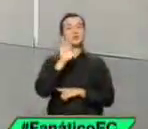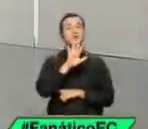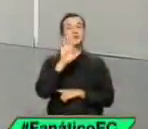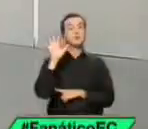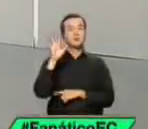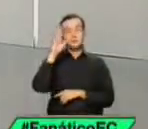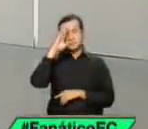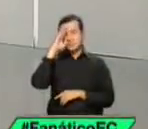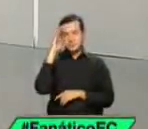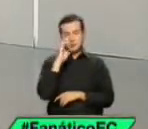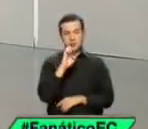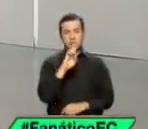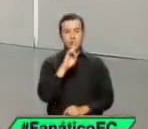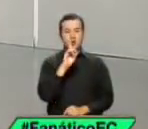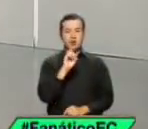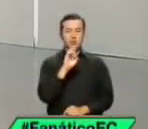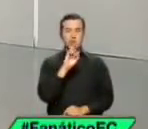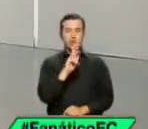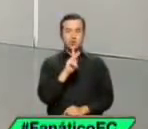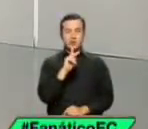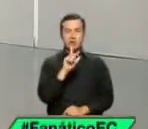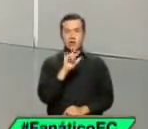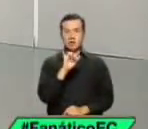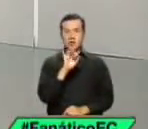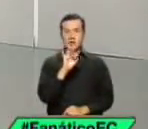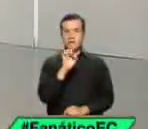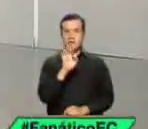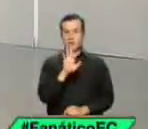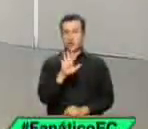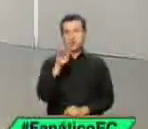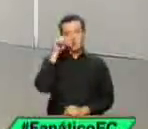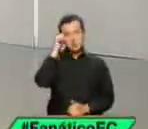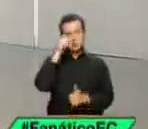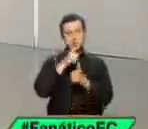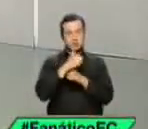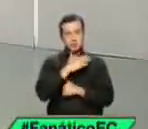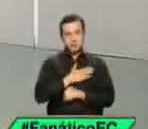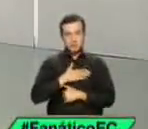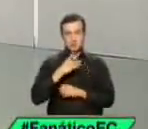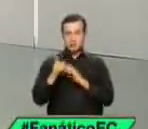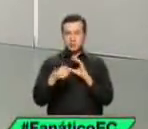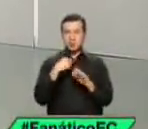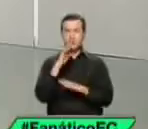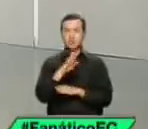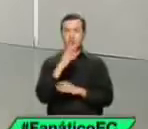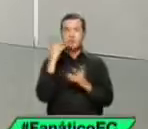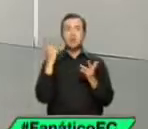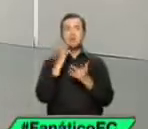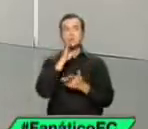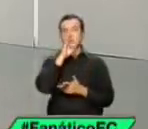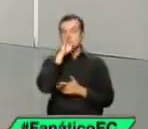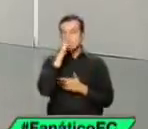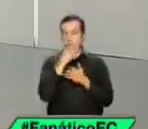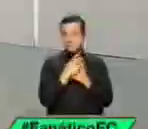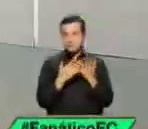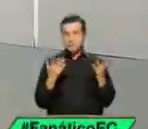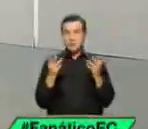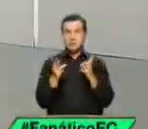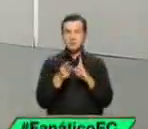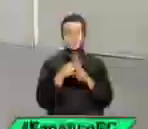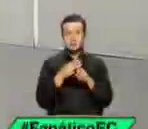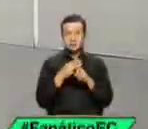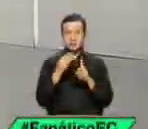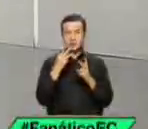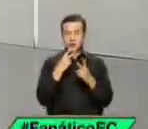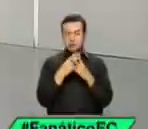momento de saludar con el señor Eduardo Calife, no sin antes invitarles a que por favor compartan sus mensajes a la plataforma de redes sociales